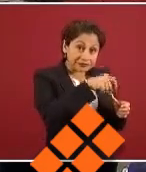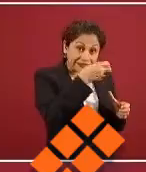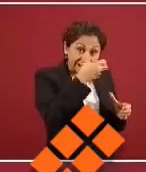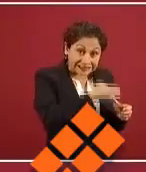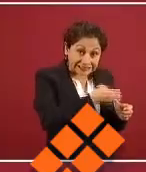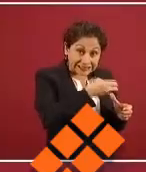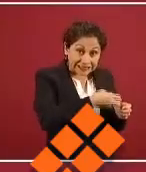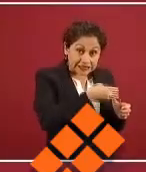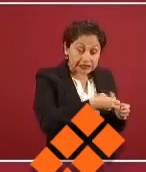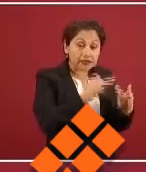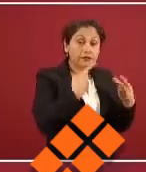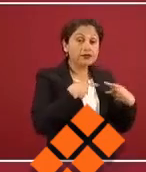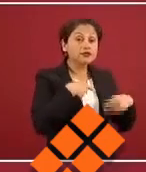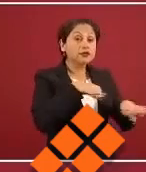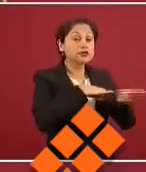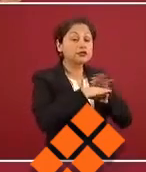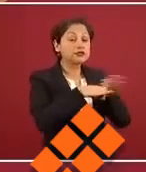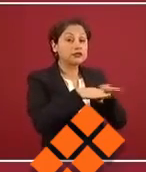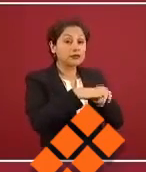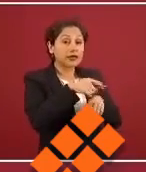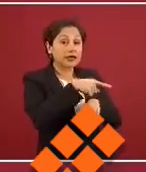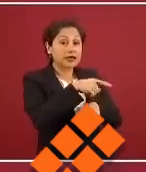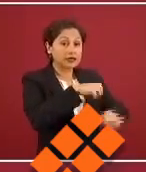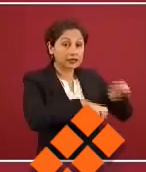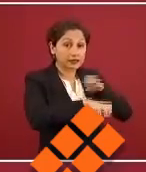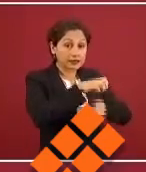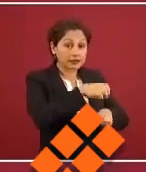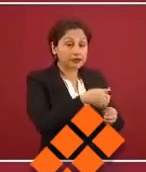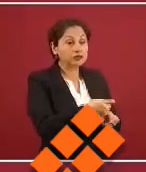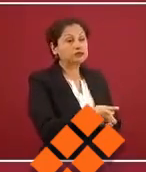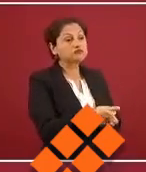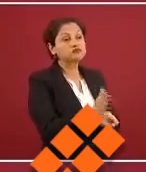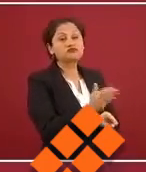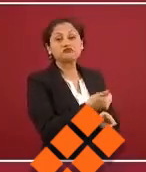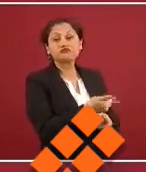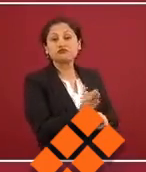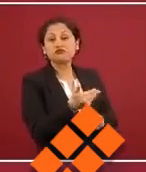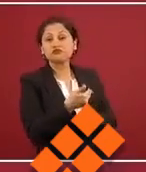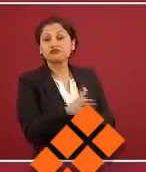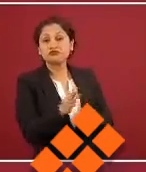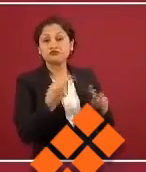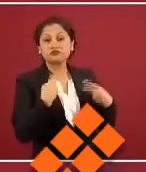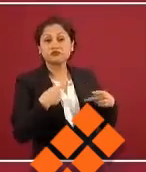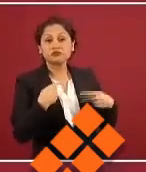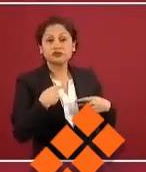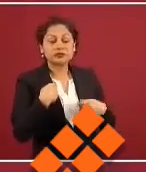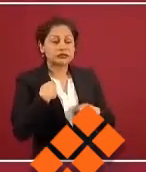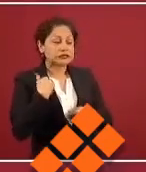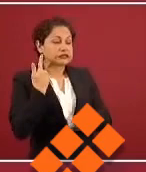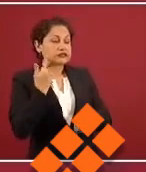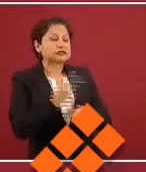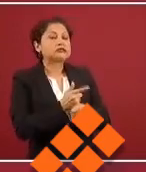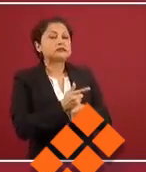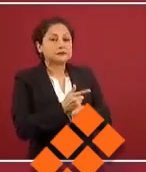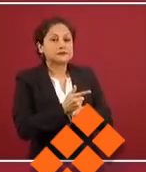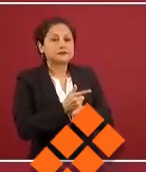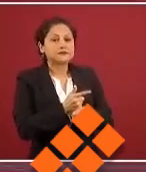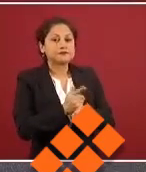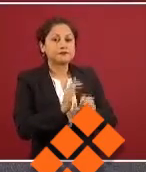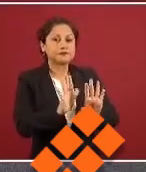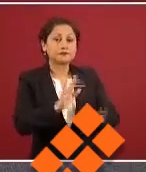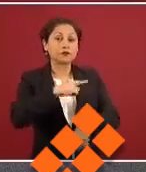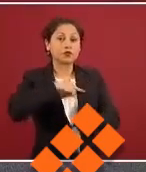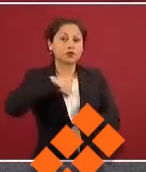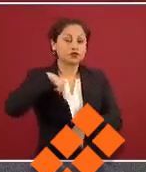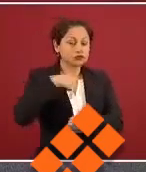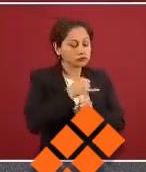puestos de trabajo asegurados ante el Instituto Mexicano del Seguro Social, entre el 13 de marzo hasta el pasado lunes 6 de abril.